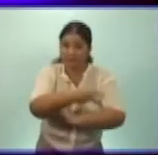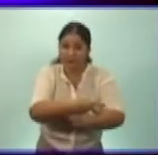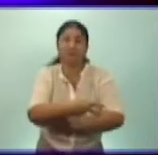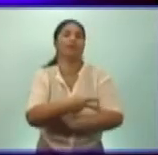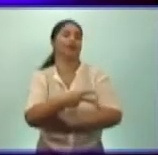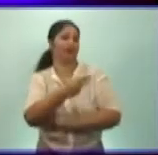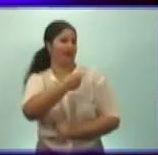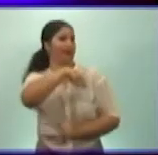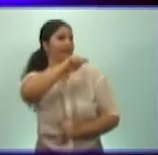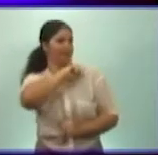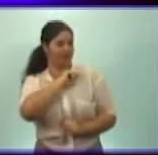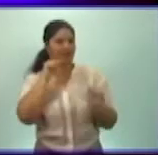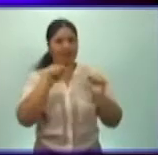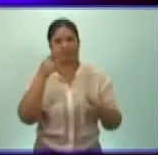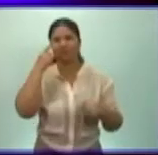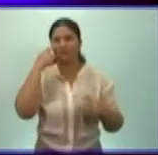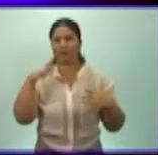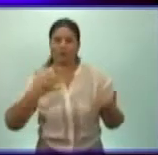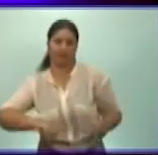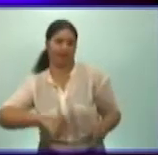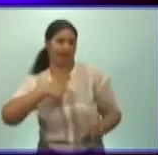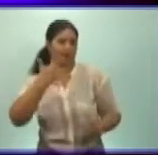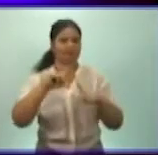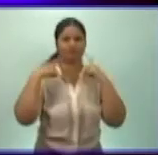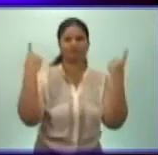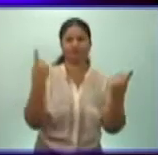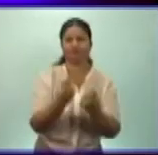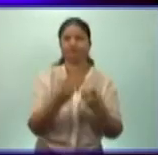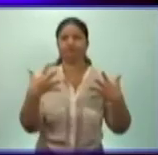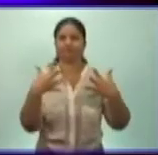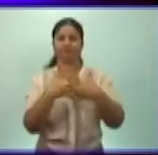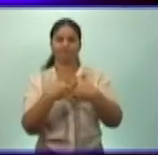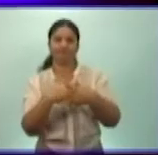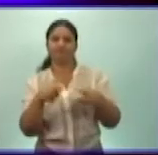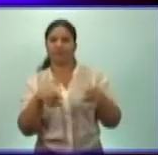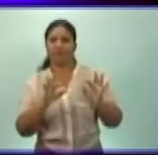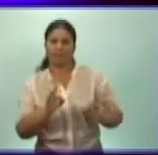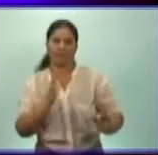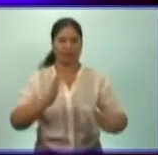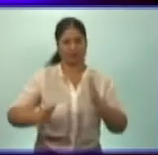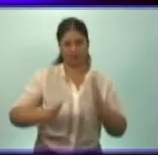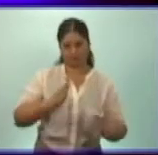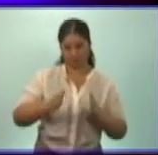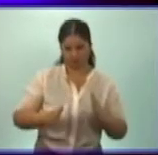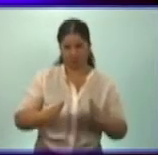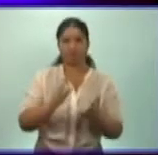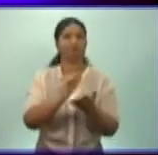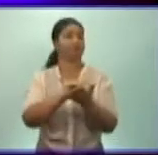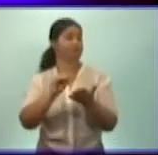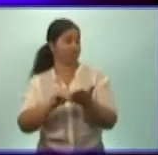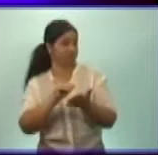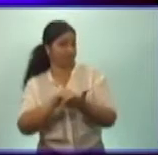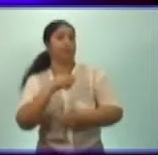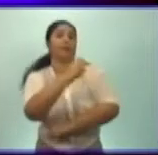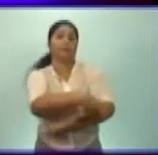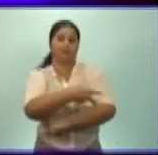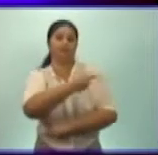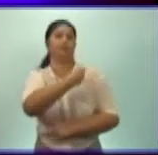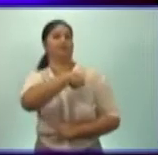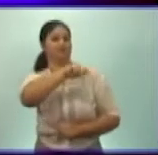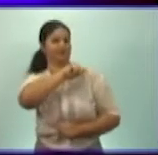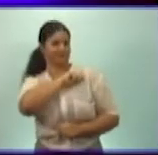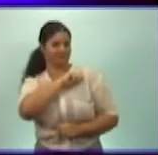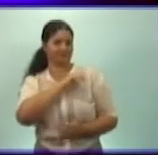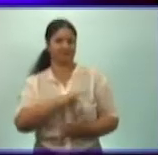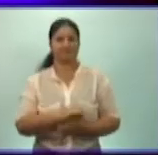se reflejaron en la literatura y que también pudimos comprender en la clase de panorama histórico. ¿Qué